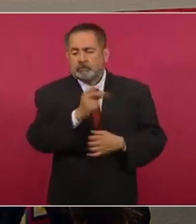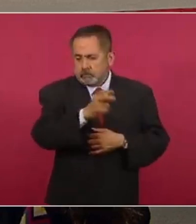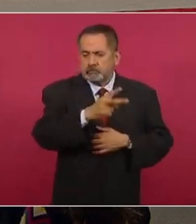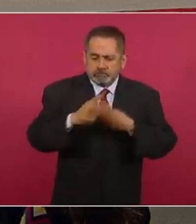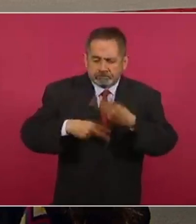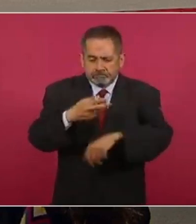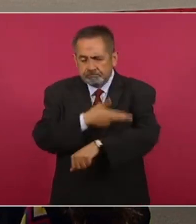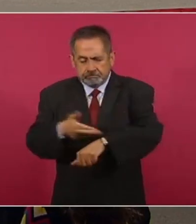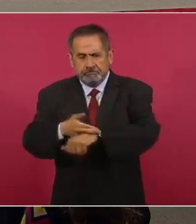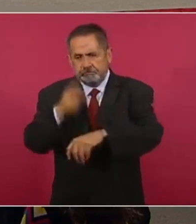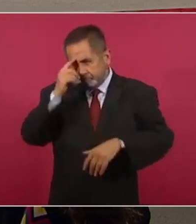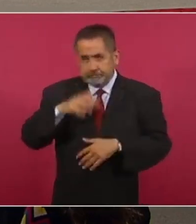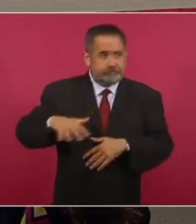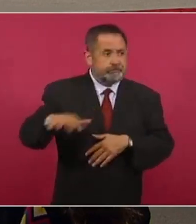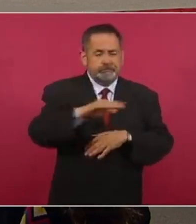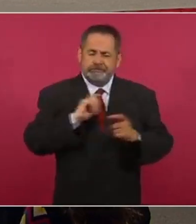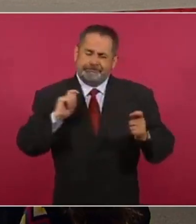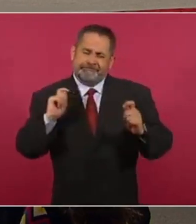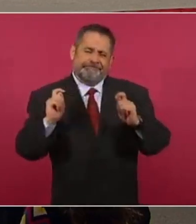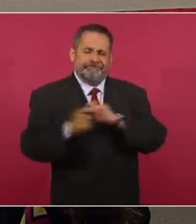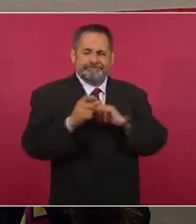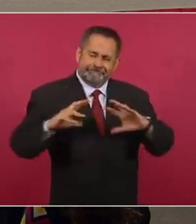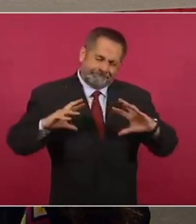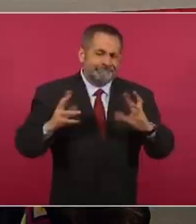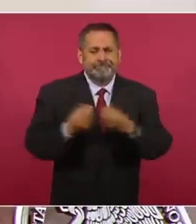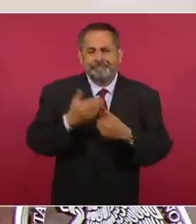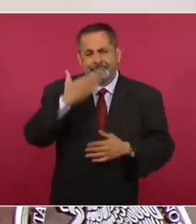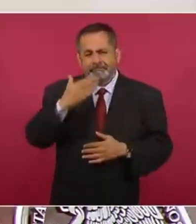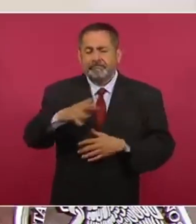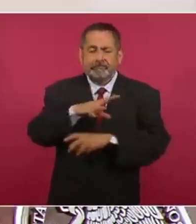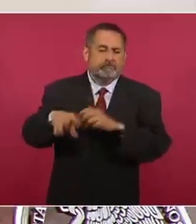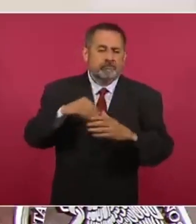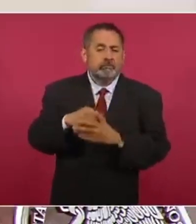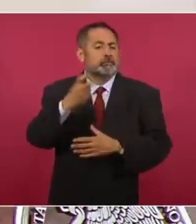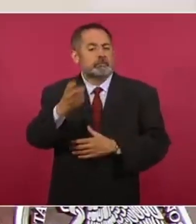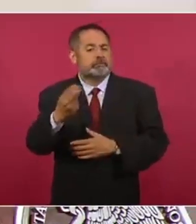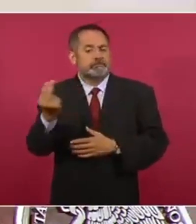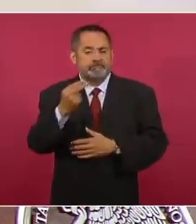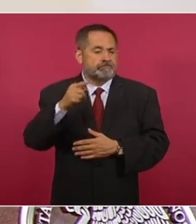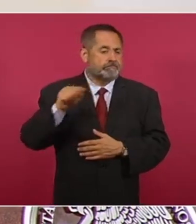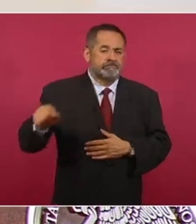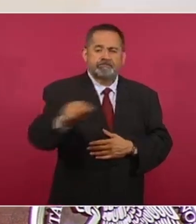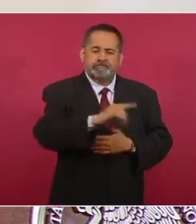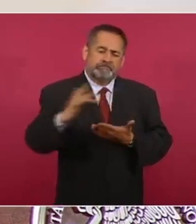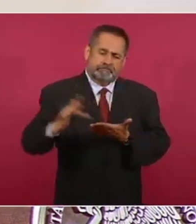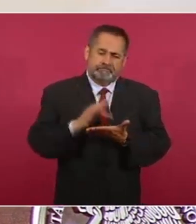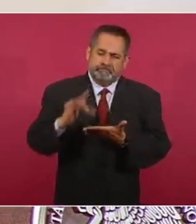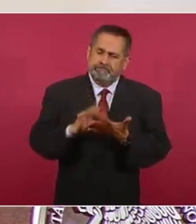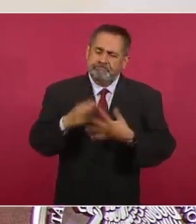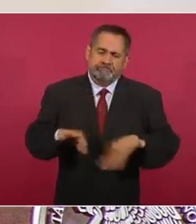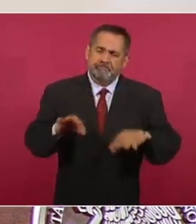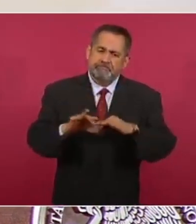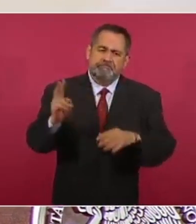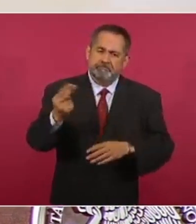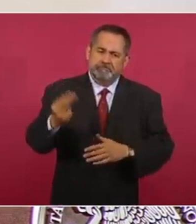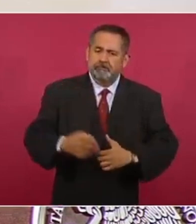transformemos el sistema de salud juntos juntas y para eso el apoyo de todas y de todos es es muy